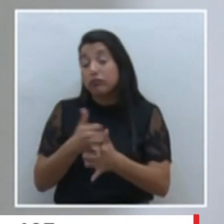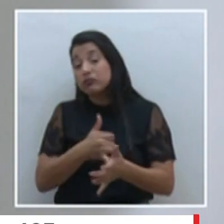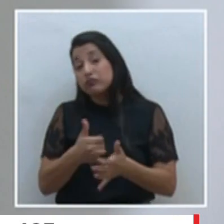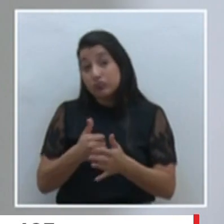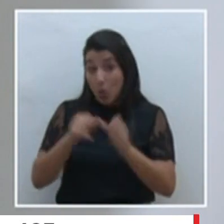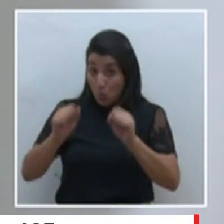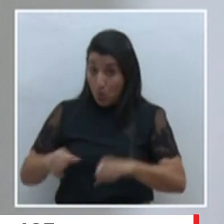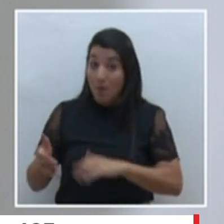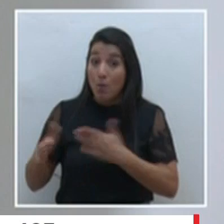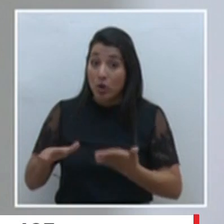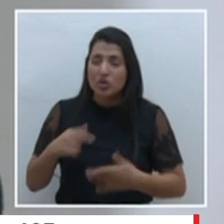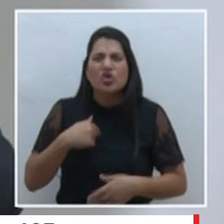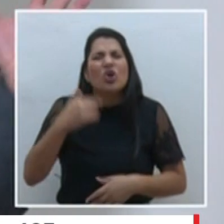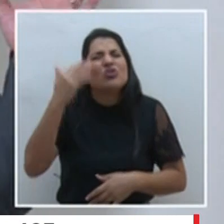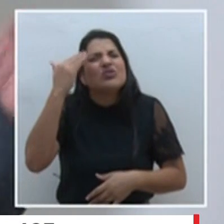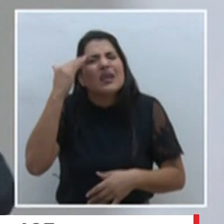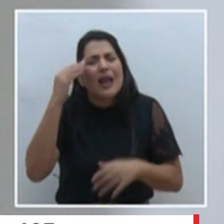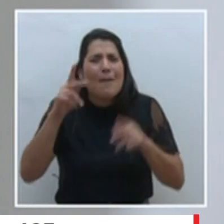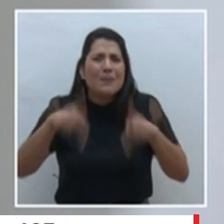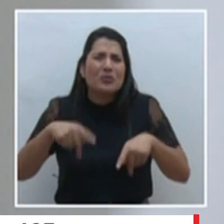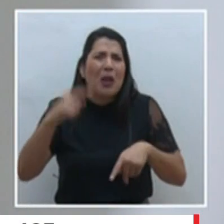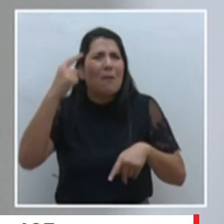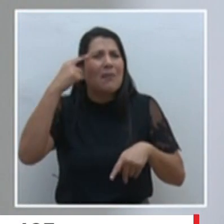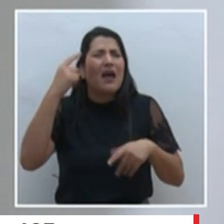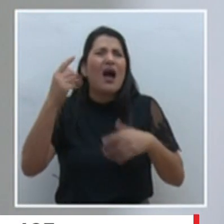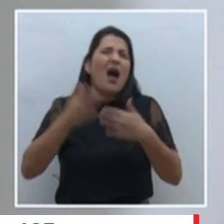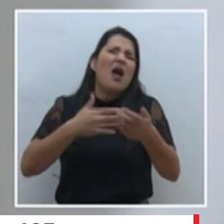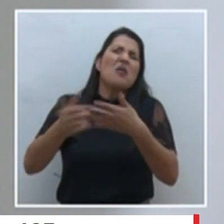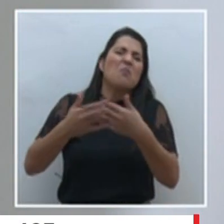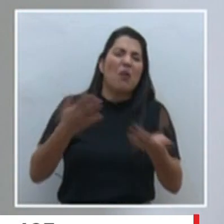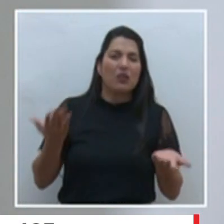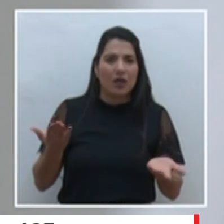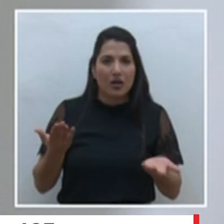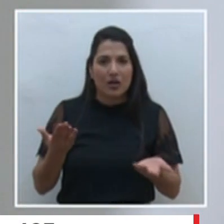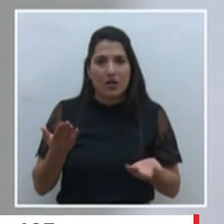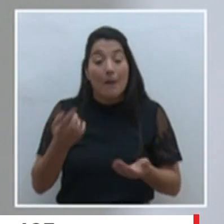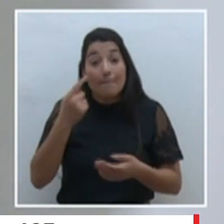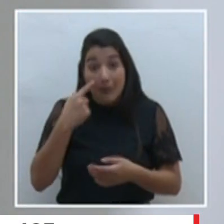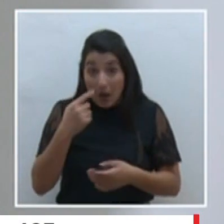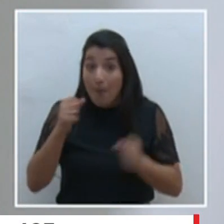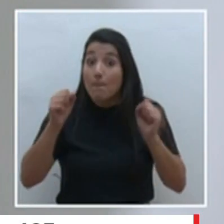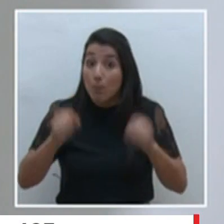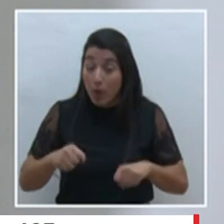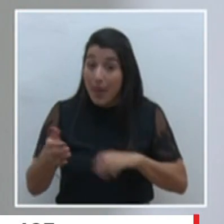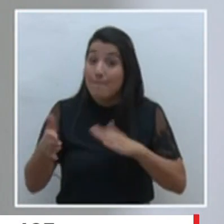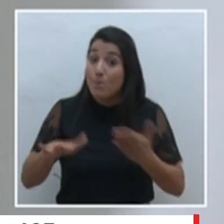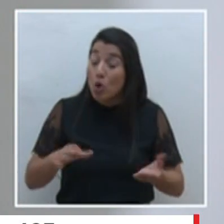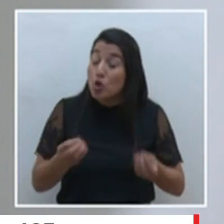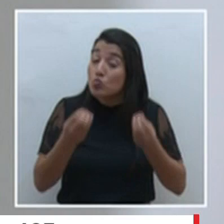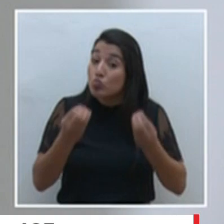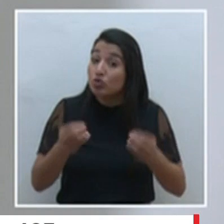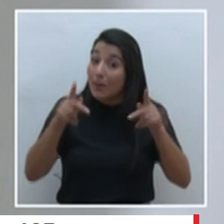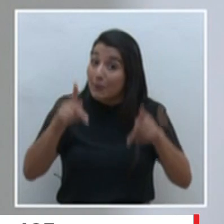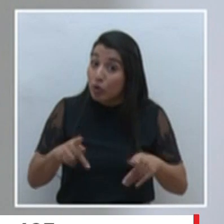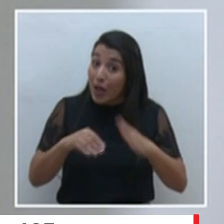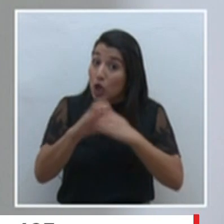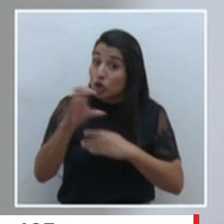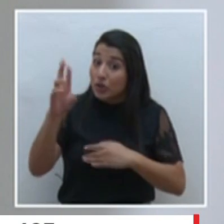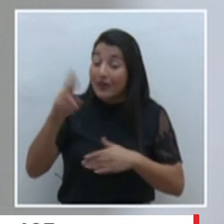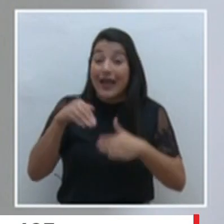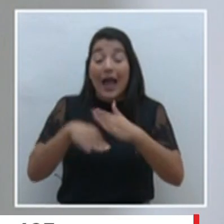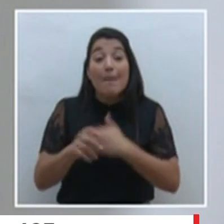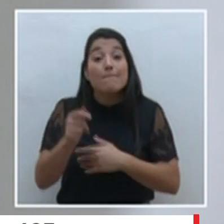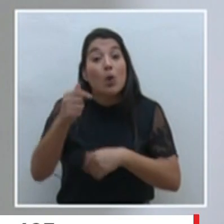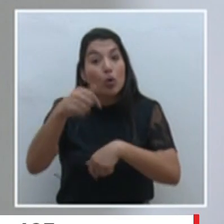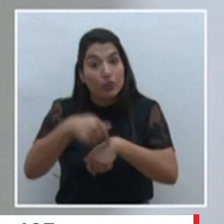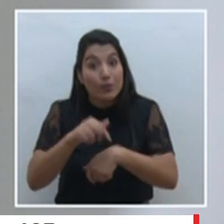yo sé que la gente dice, no, es que esto mejor dejar que, no importa, o sea, vean que sí se pueden morir cientos de personas en nuestro país en poco tiempo, ¿verdad? Y